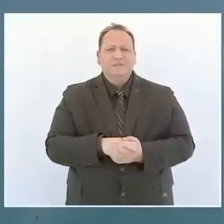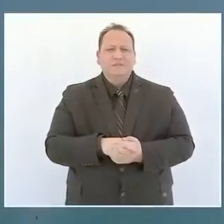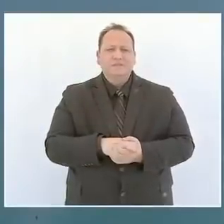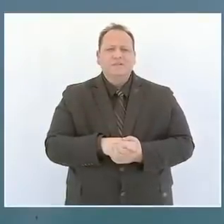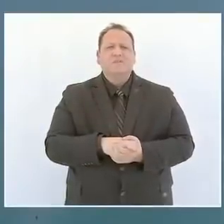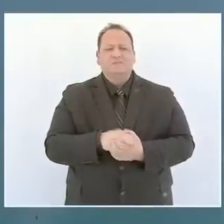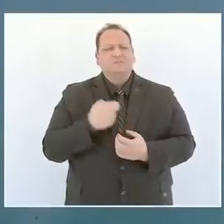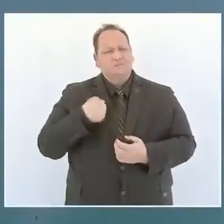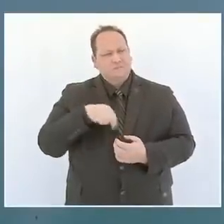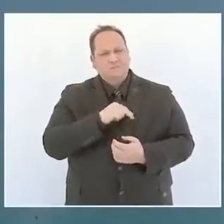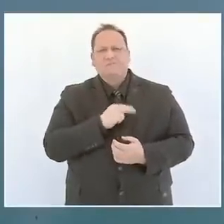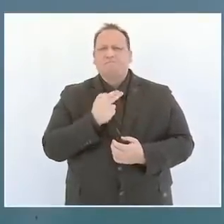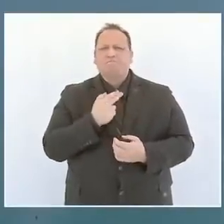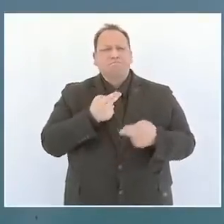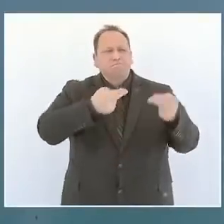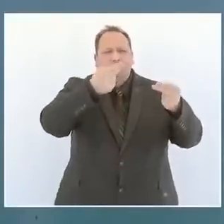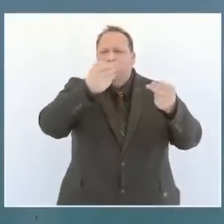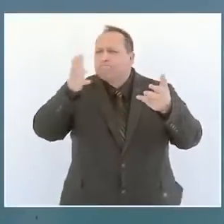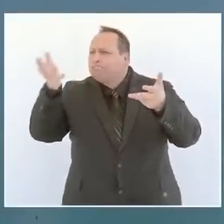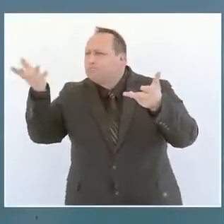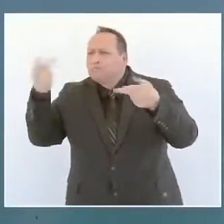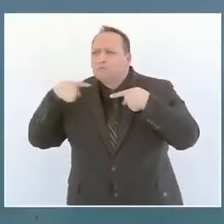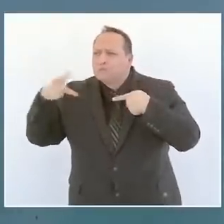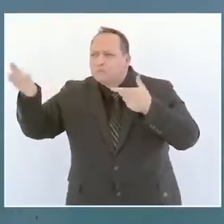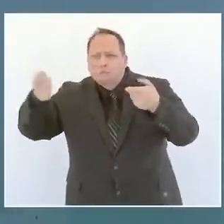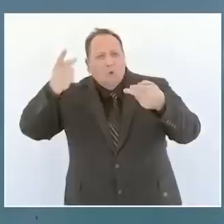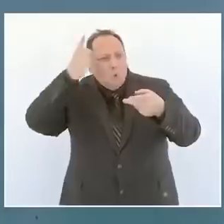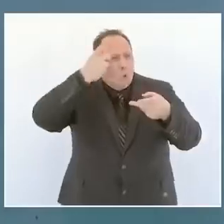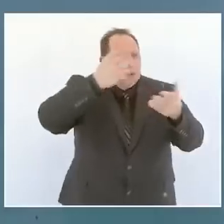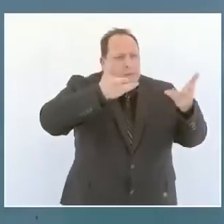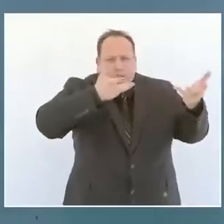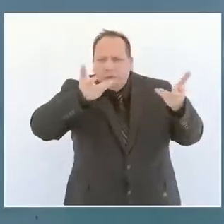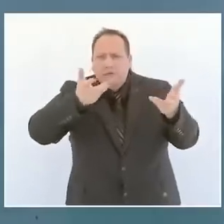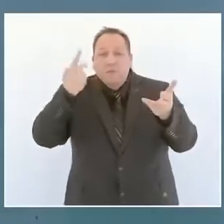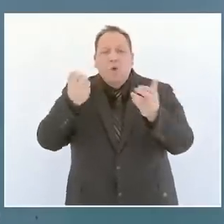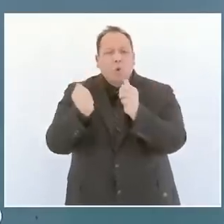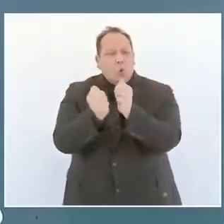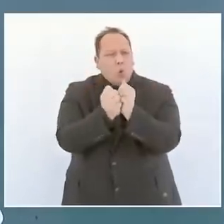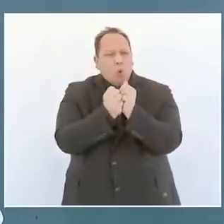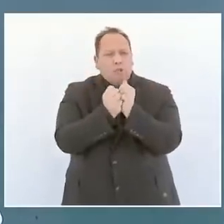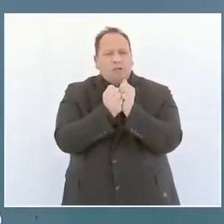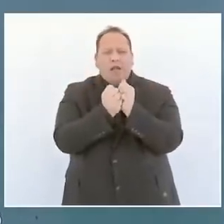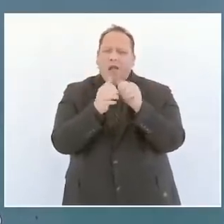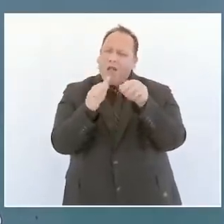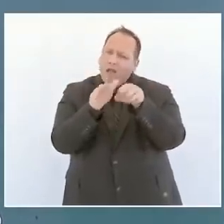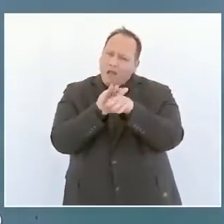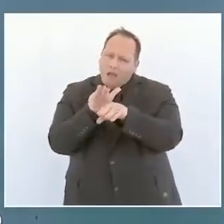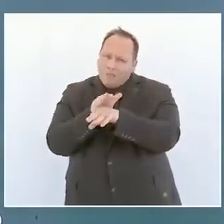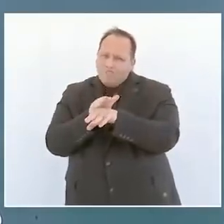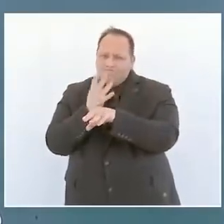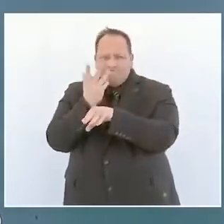Afortunadamente estamos convenciendo a los empresarios para que juntos esto se vaya corrigiendo,